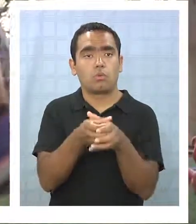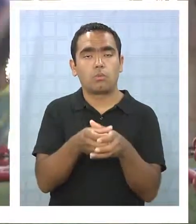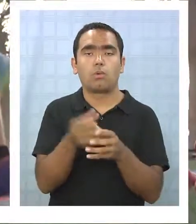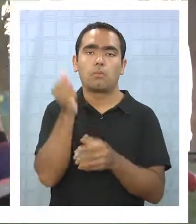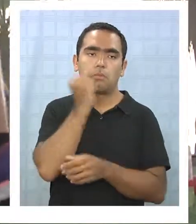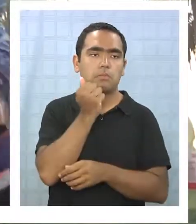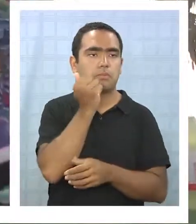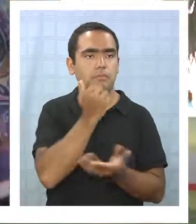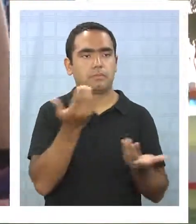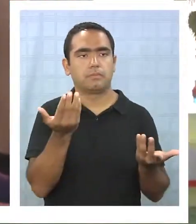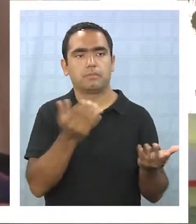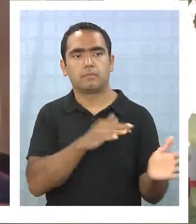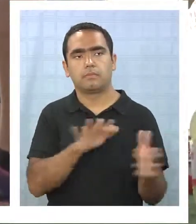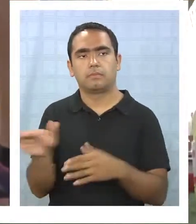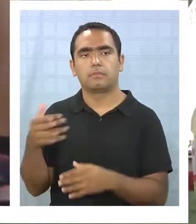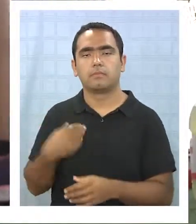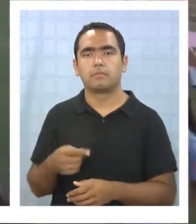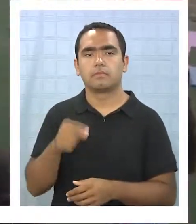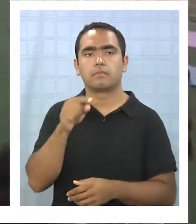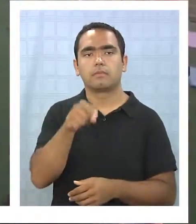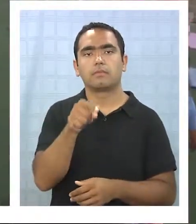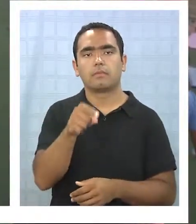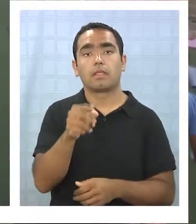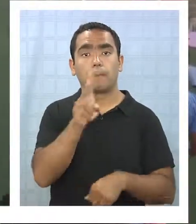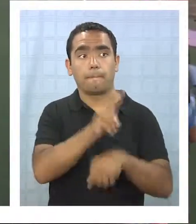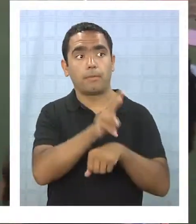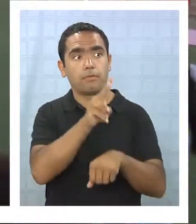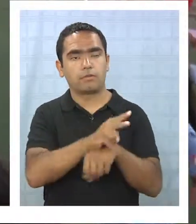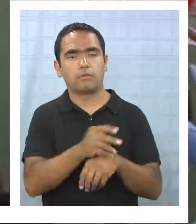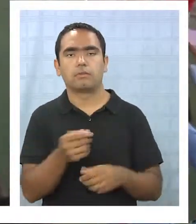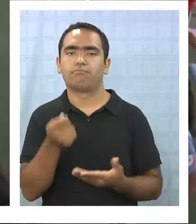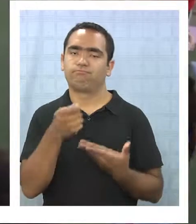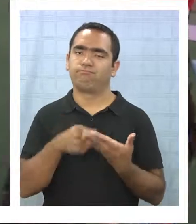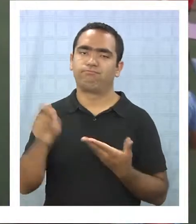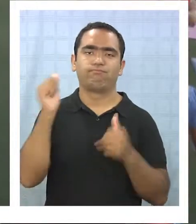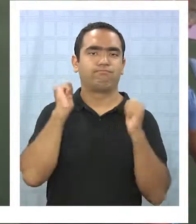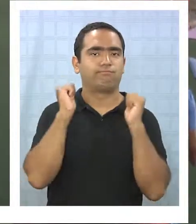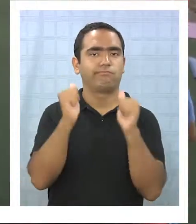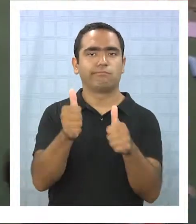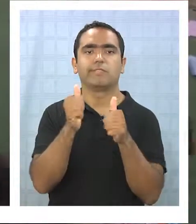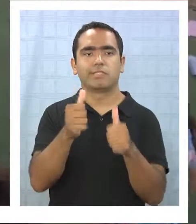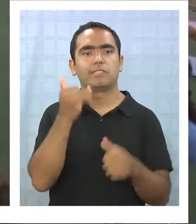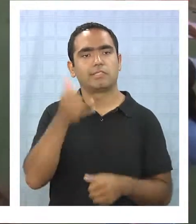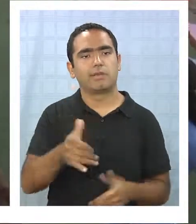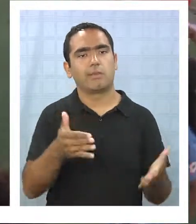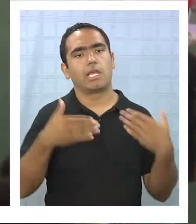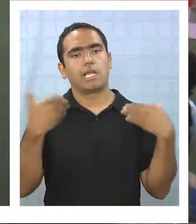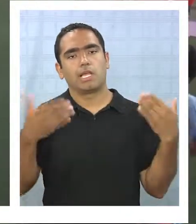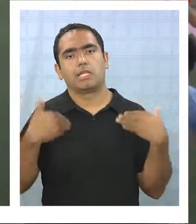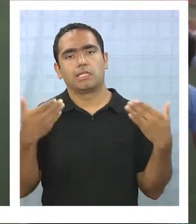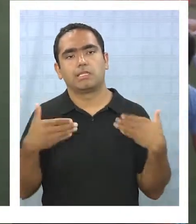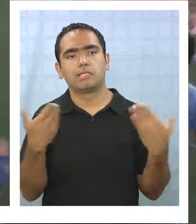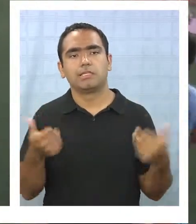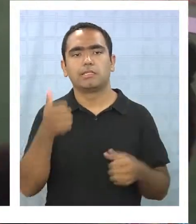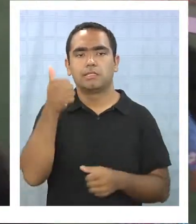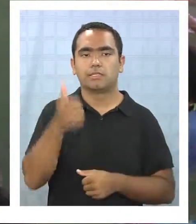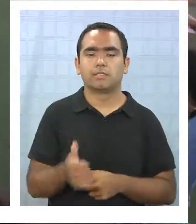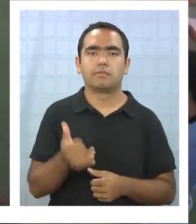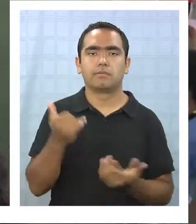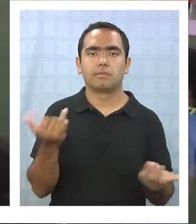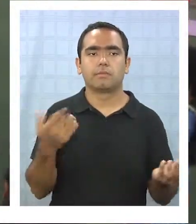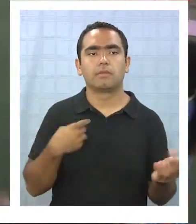es maravilloso también. La profesora es un 7, realmente nos estimula, siempre dinámica. Tiene